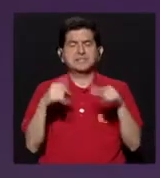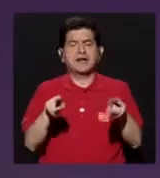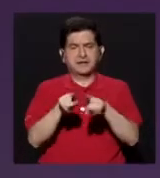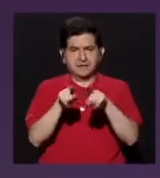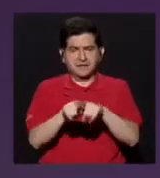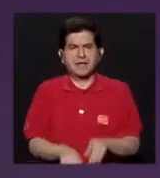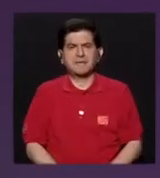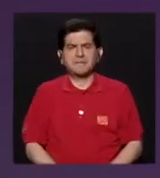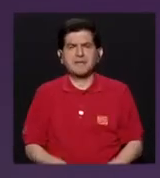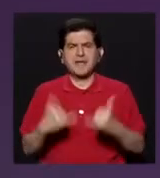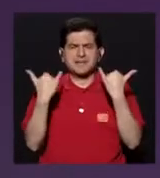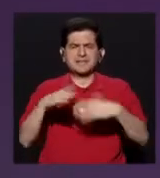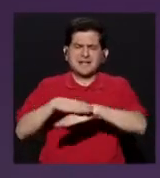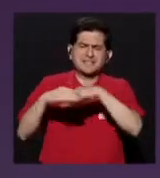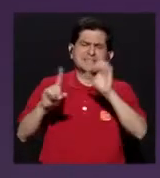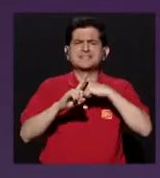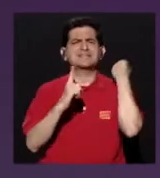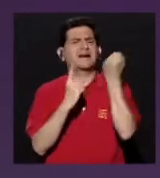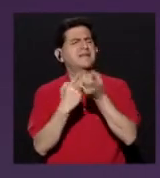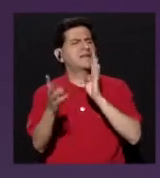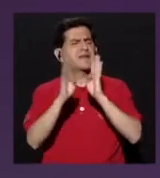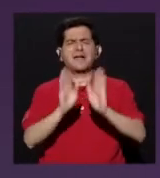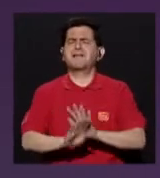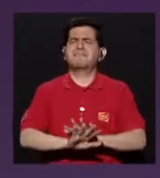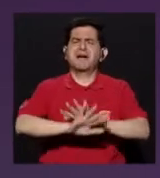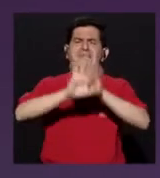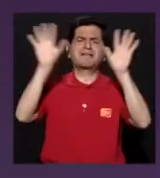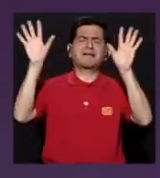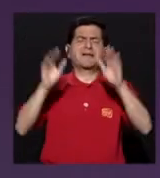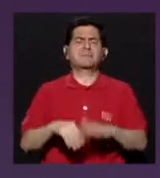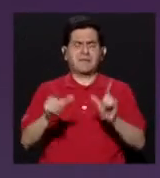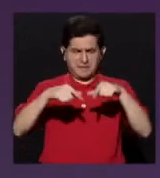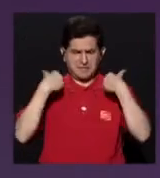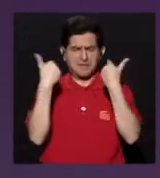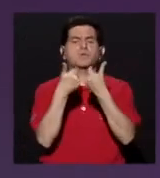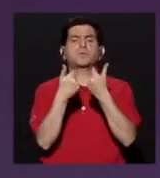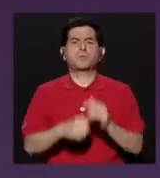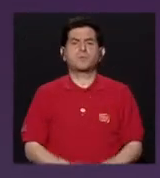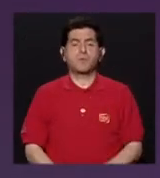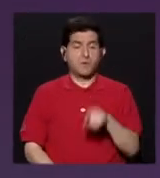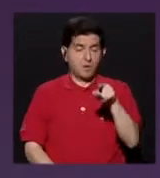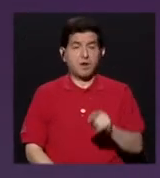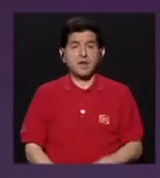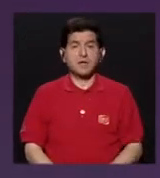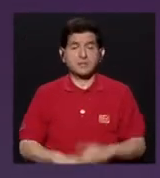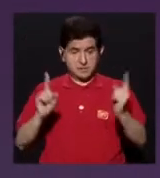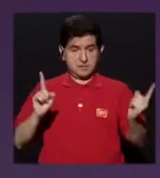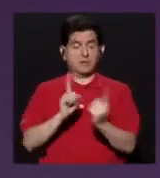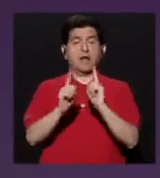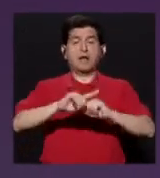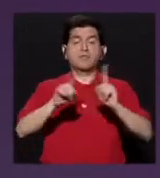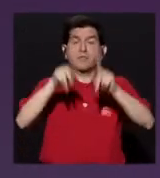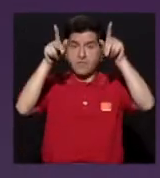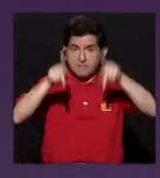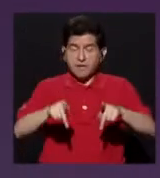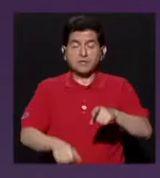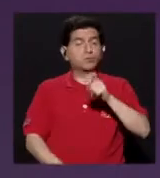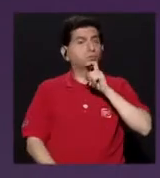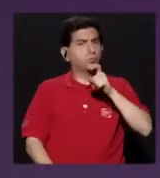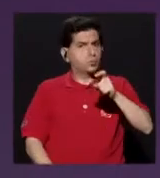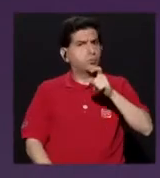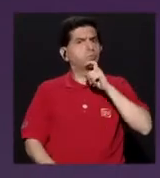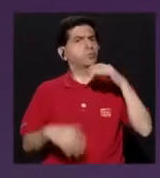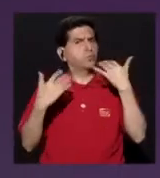closet y nos acerquemos a hablar abiertamente en un grupo, porque ese encuentro con otras personas cuesta